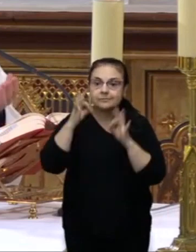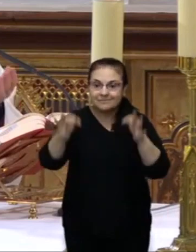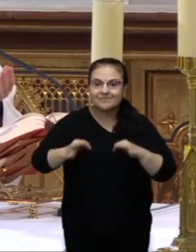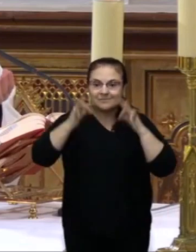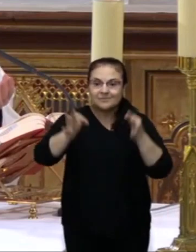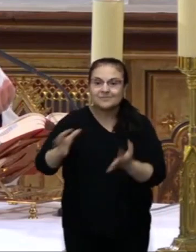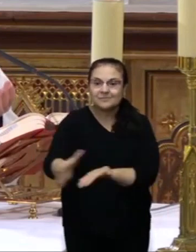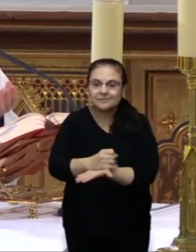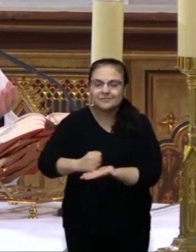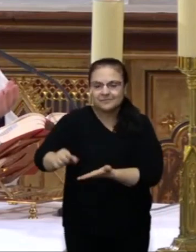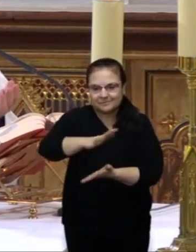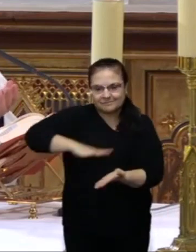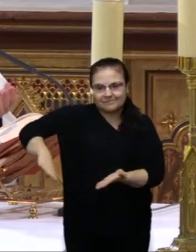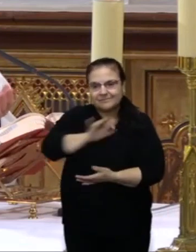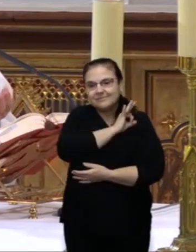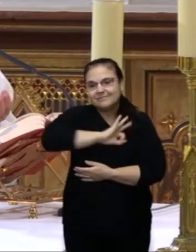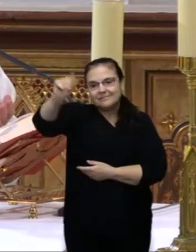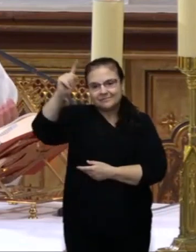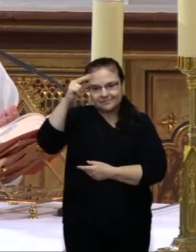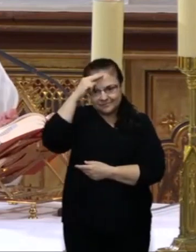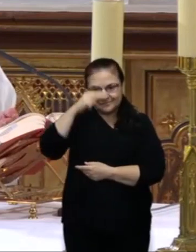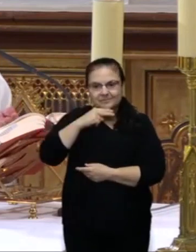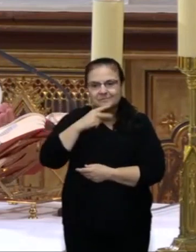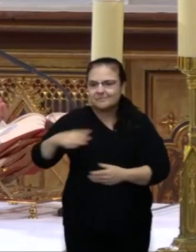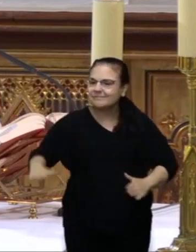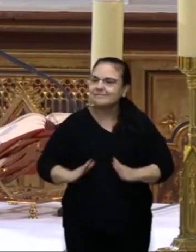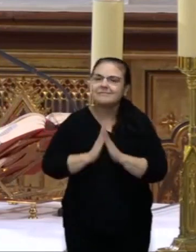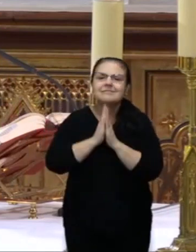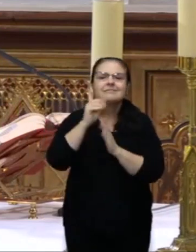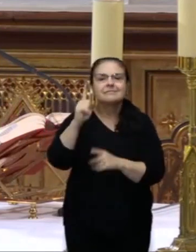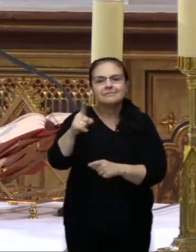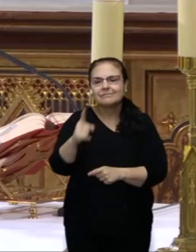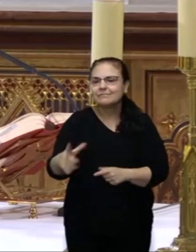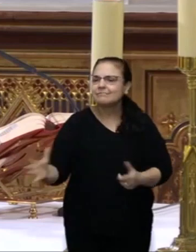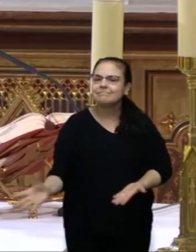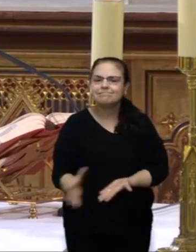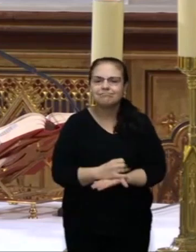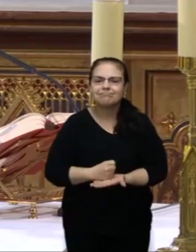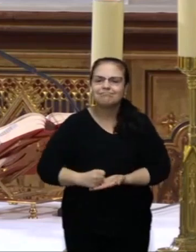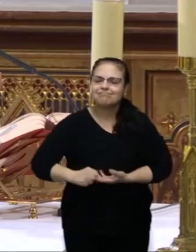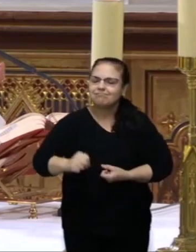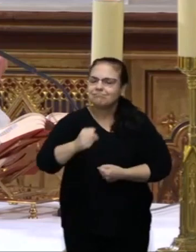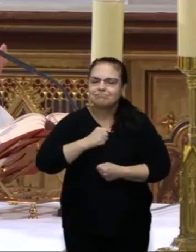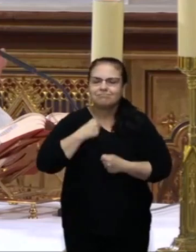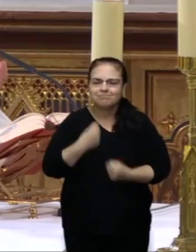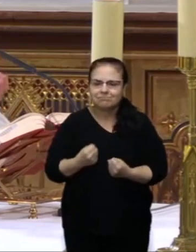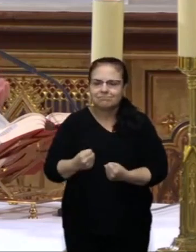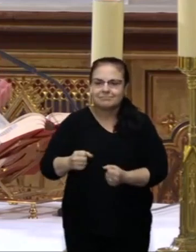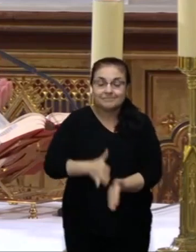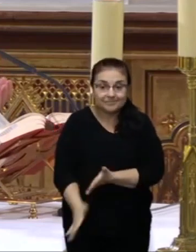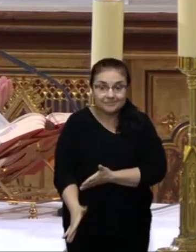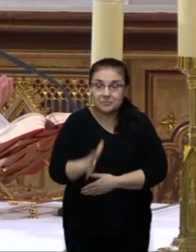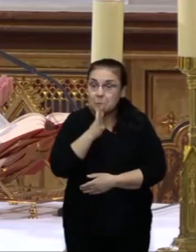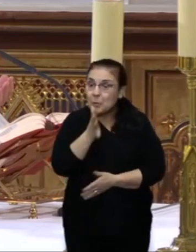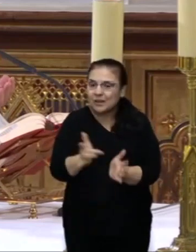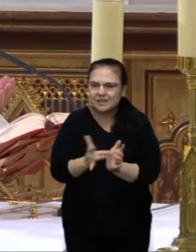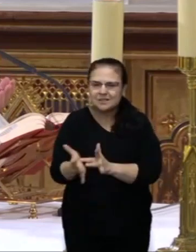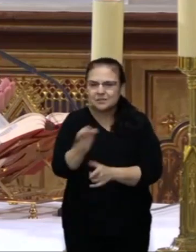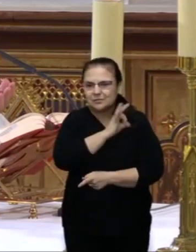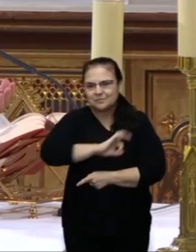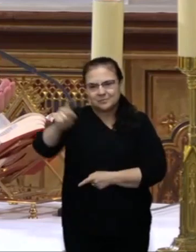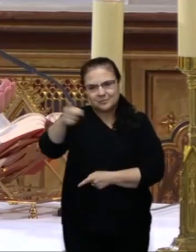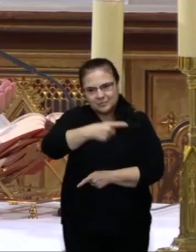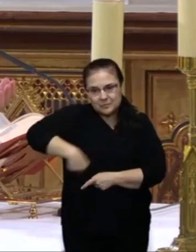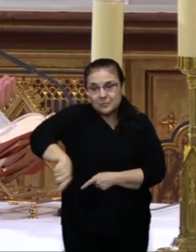siempre y en todo lugar. Señor Padre Santo, Dios Todopoderoso y Eterno, por Cristo Señor